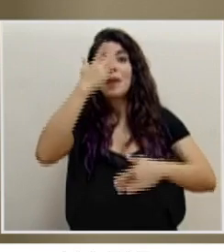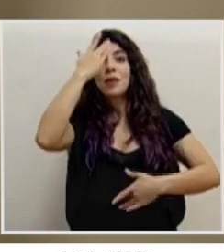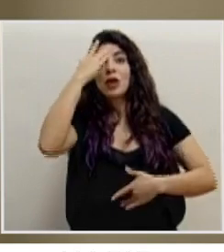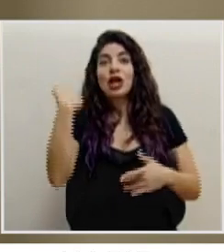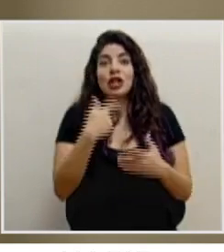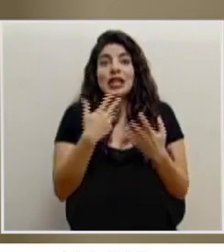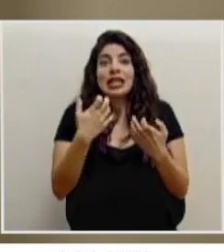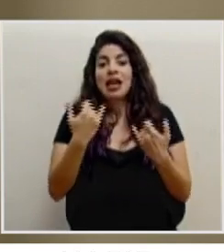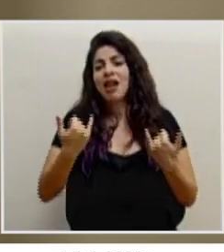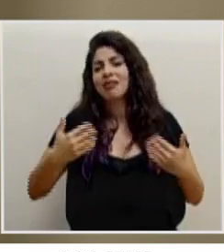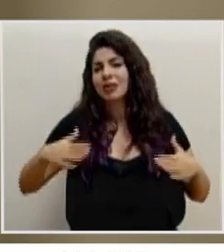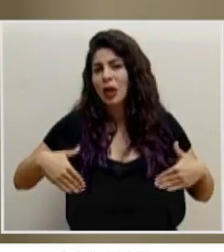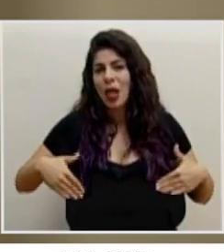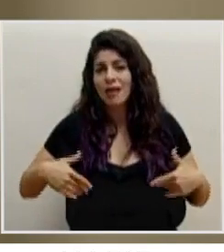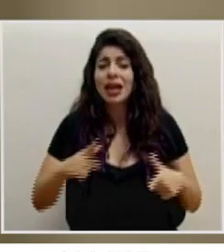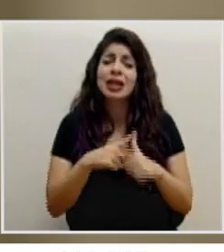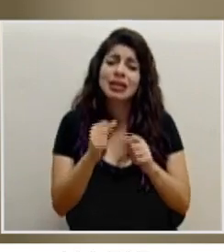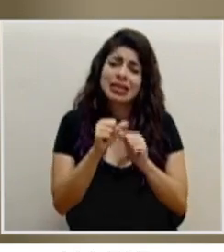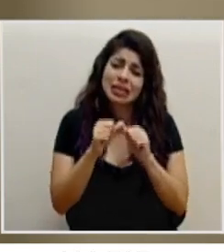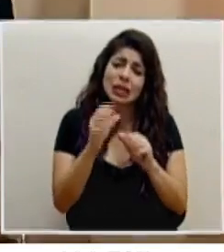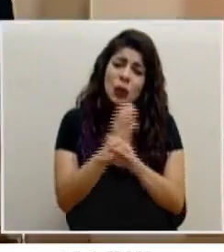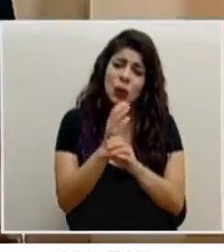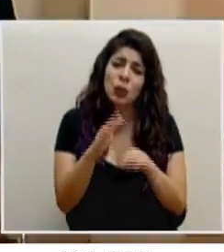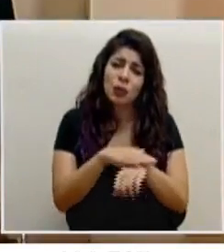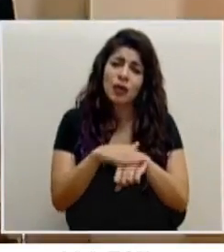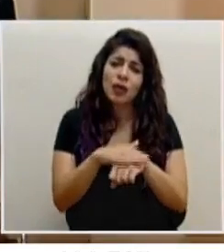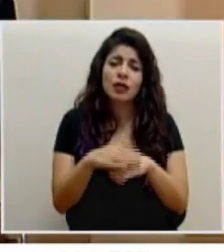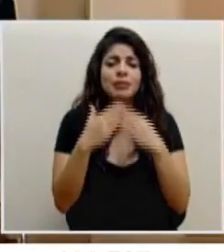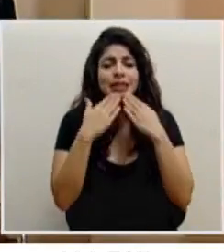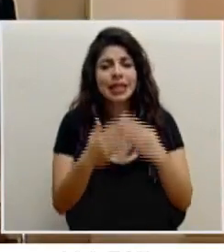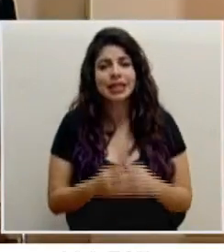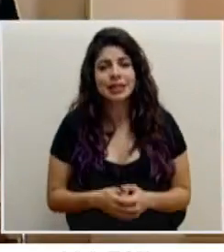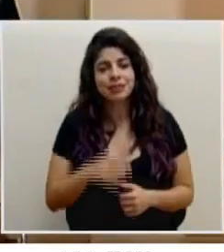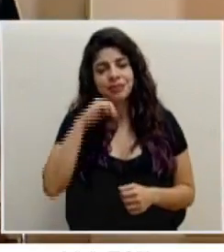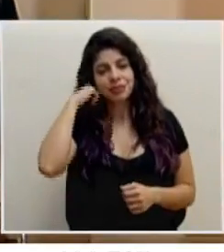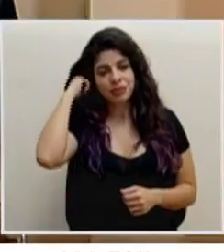tanto queremos. Así que sigamos cuidándonos, por favor. Gracias.